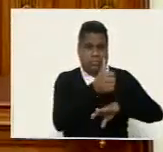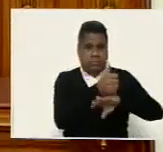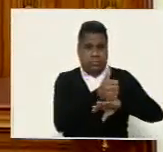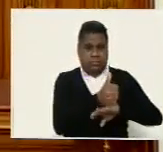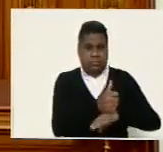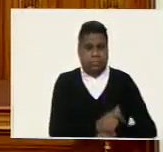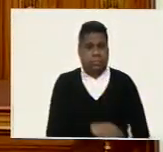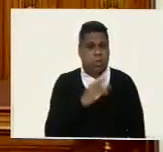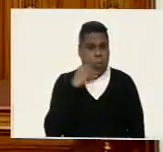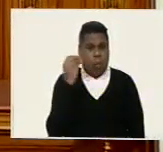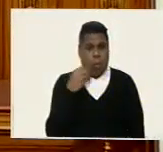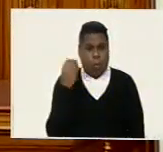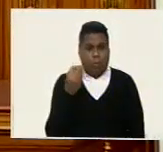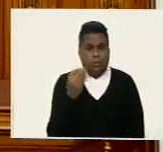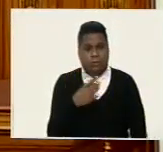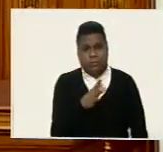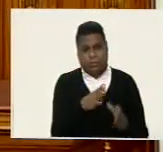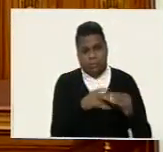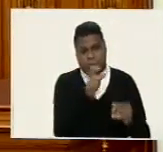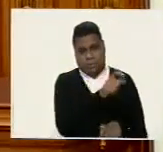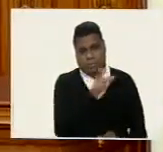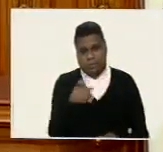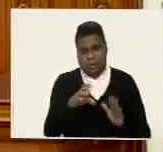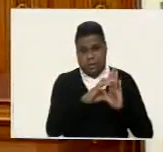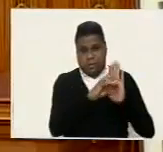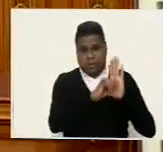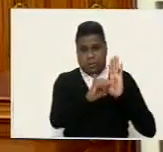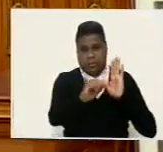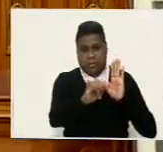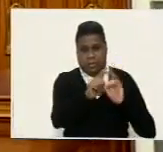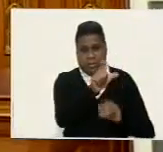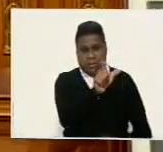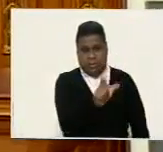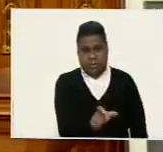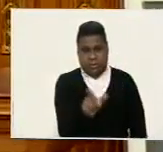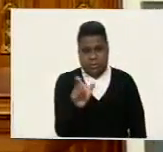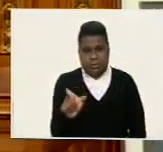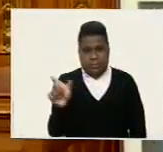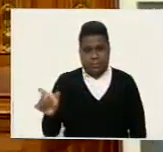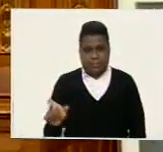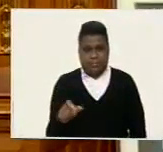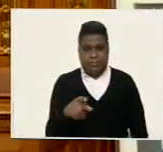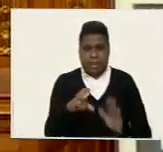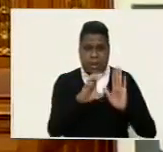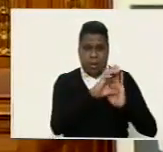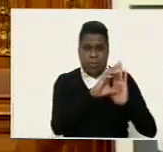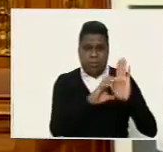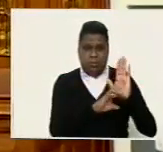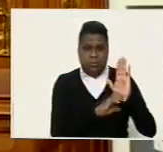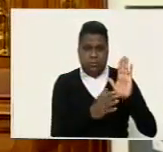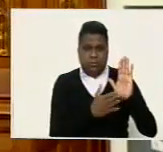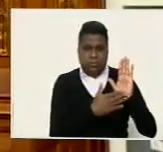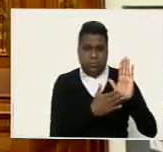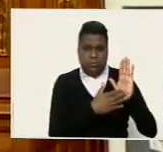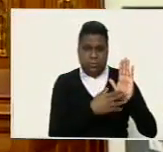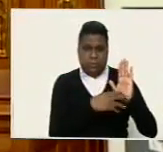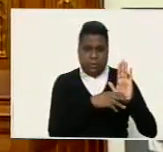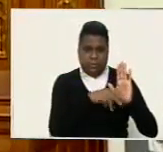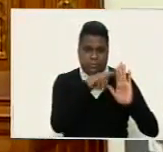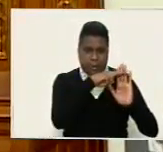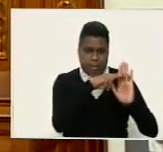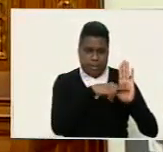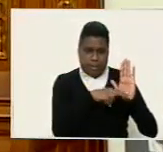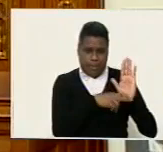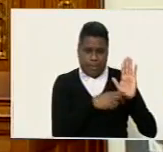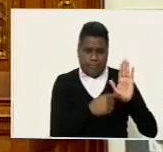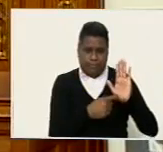Muchachas y muchachos, todos constituyentes de esta constitución que ha marcado pauta en